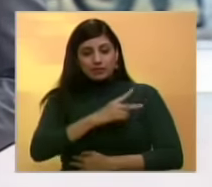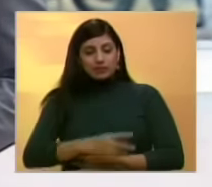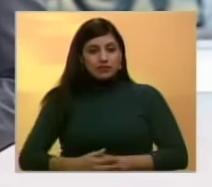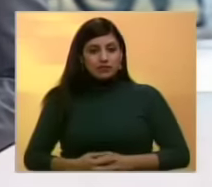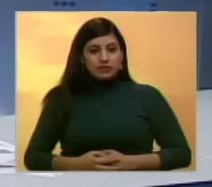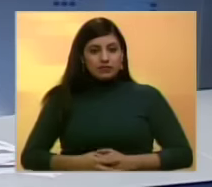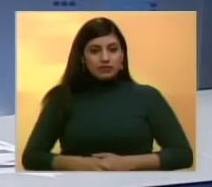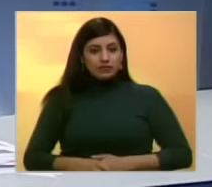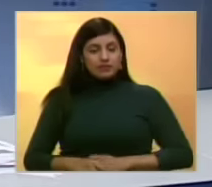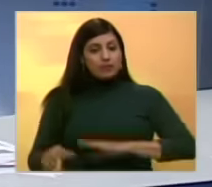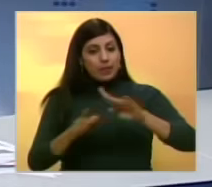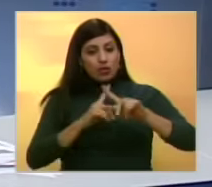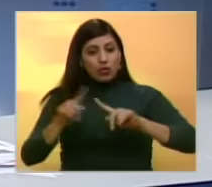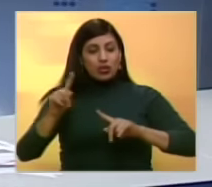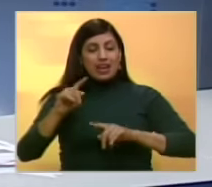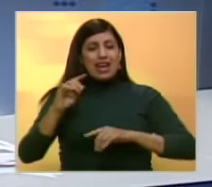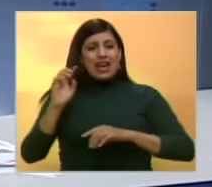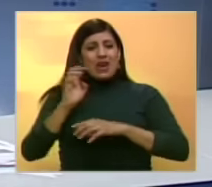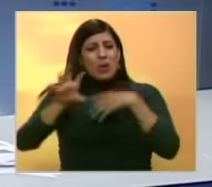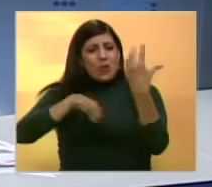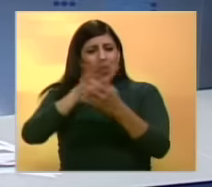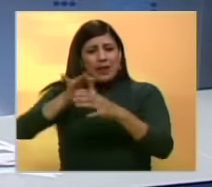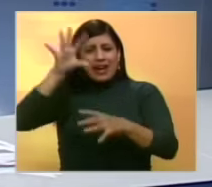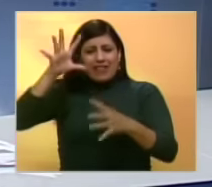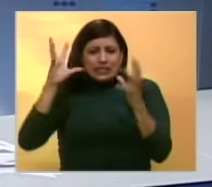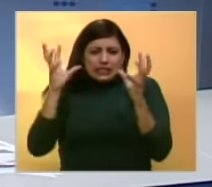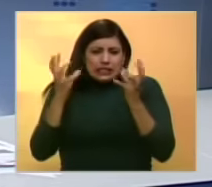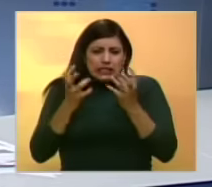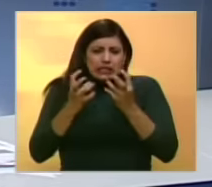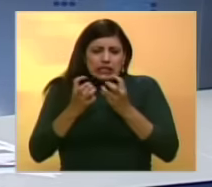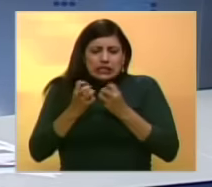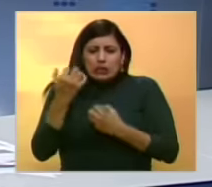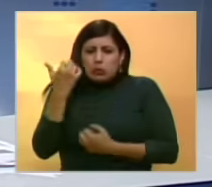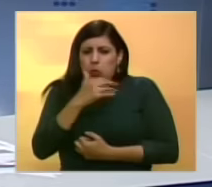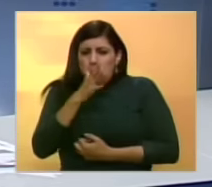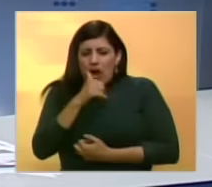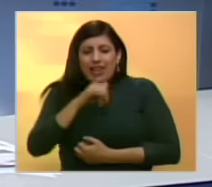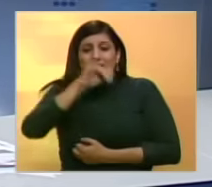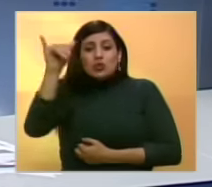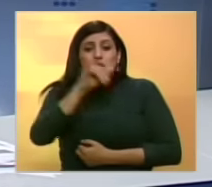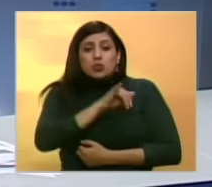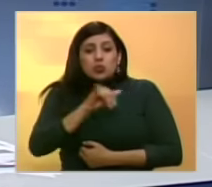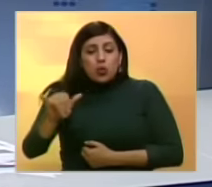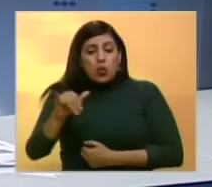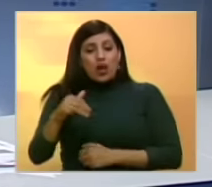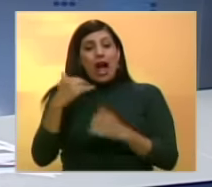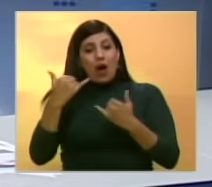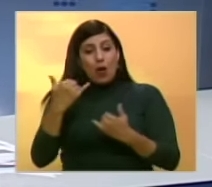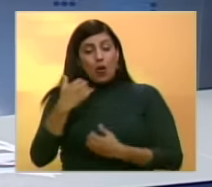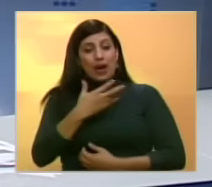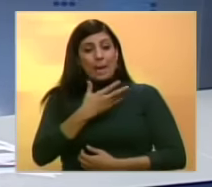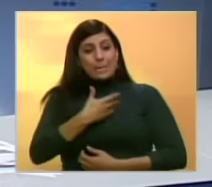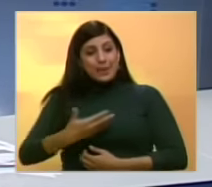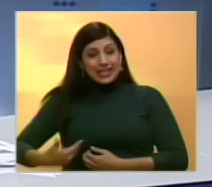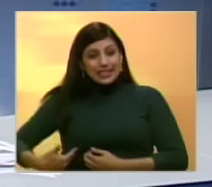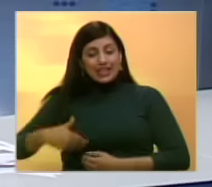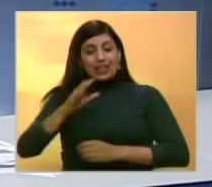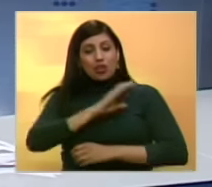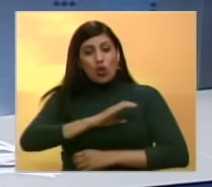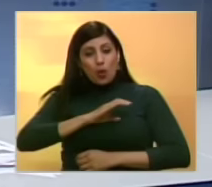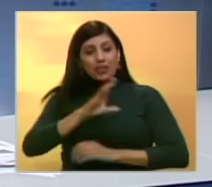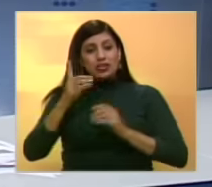venevisión ante la alarmante situación de sequía y el descenso en los embalses del suia el presidente de la comisión de seguridad prevención y Derechos Humanos